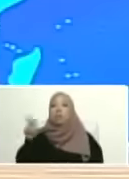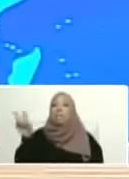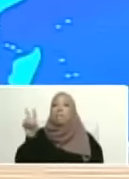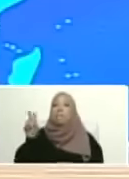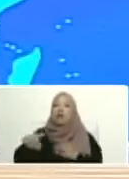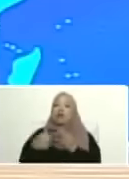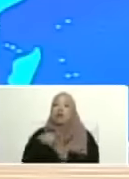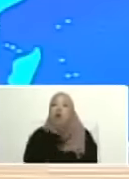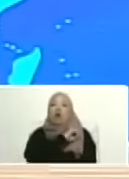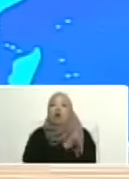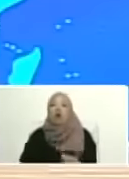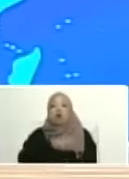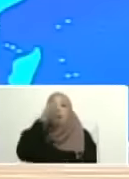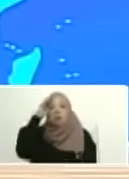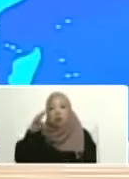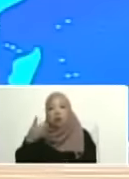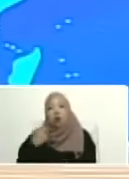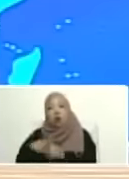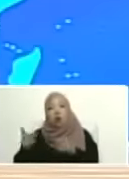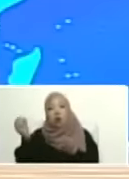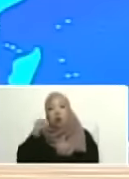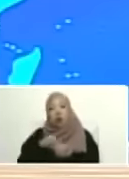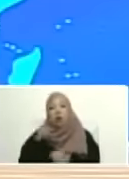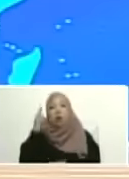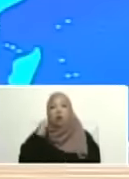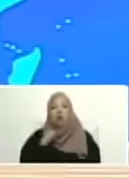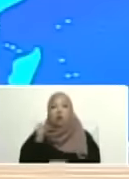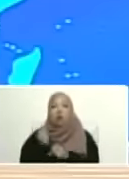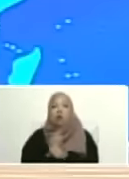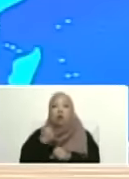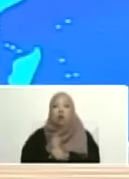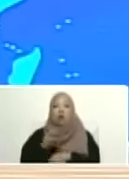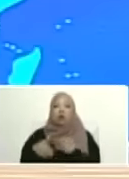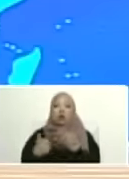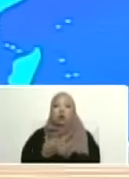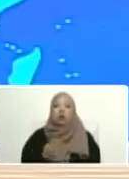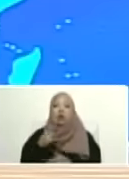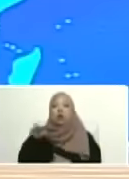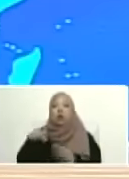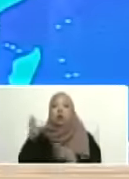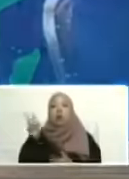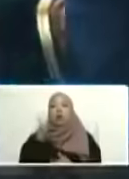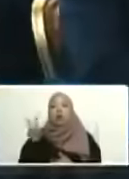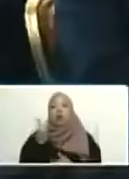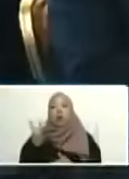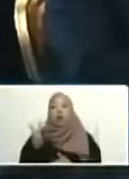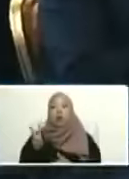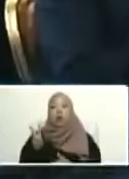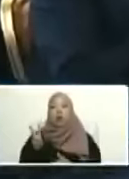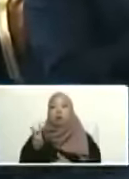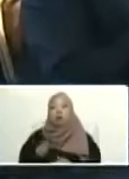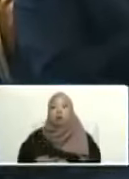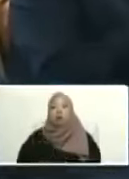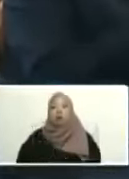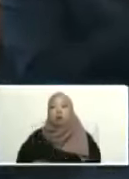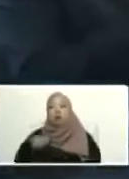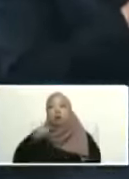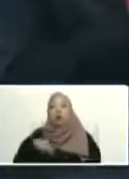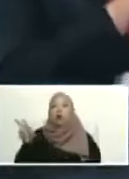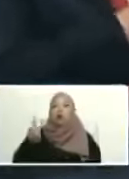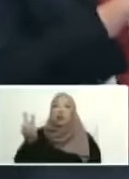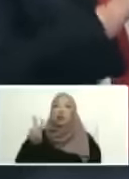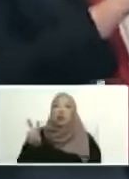tiene fuerzas militares, otra vez bolivariana, una poderosa Fuerza Armada Nacional Bolivariana. Hoy